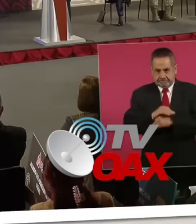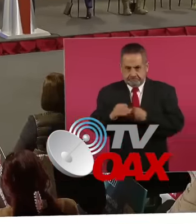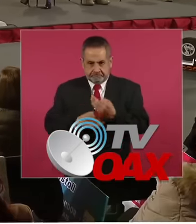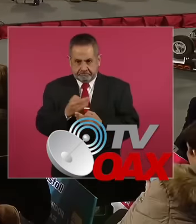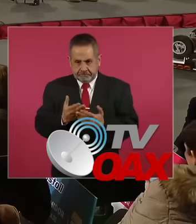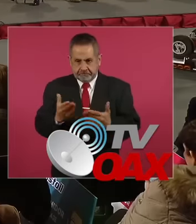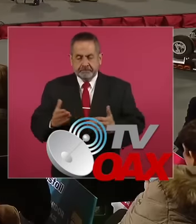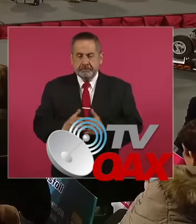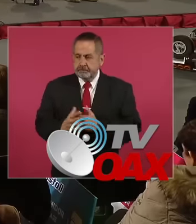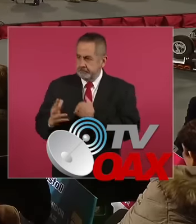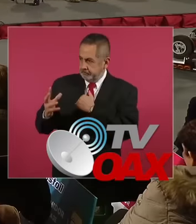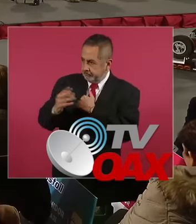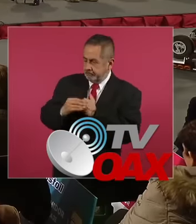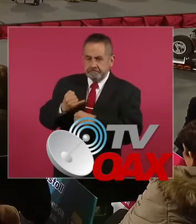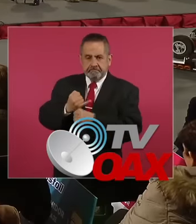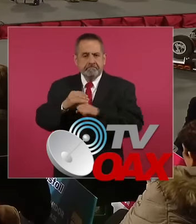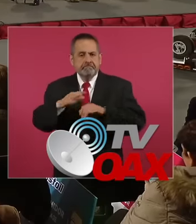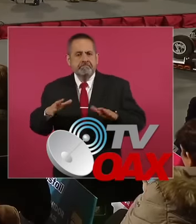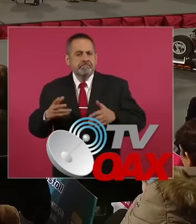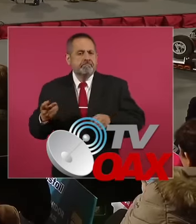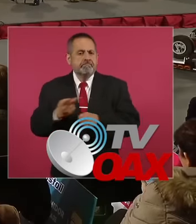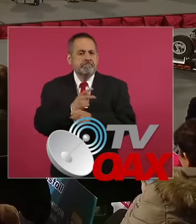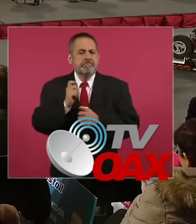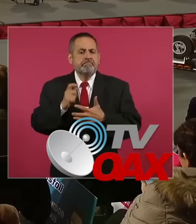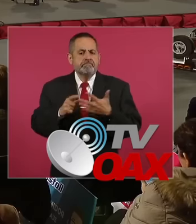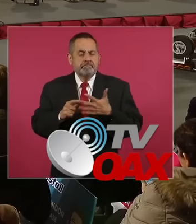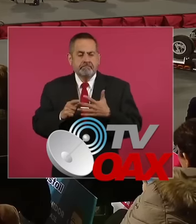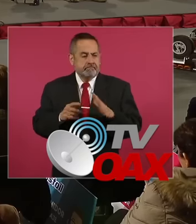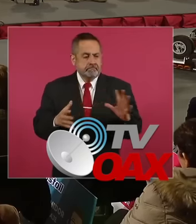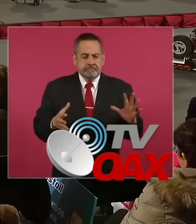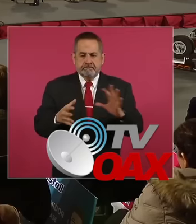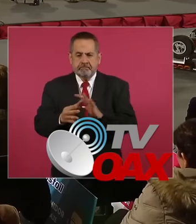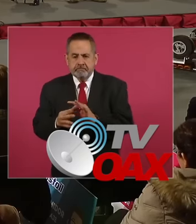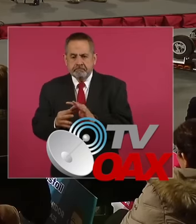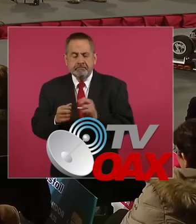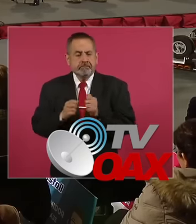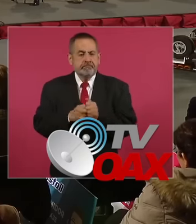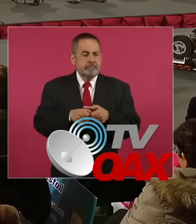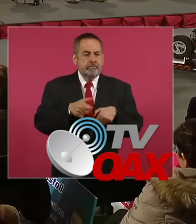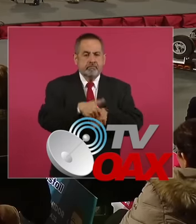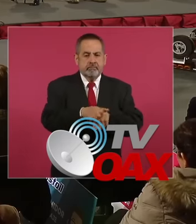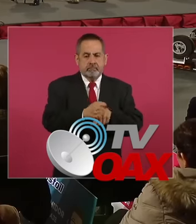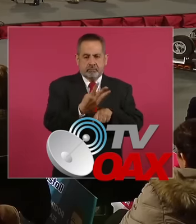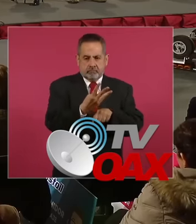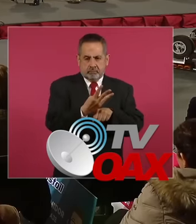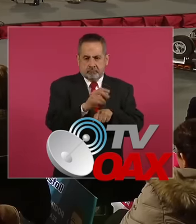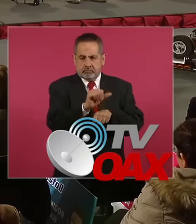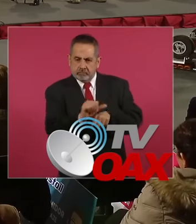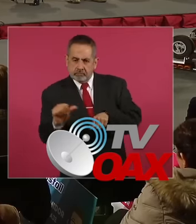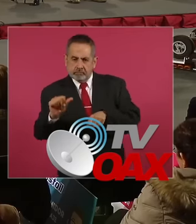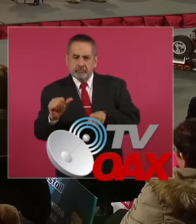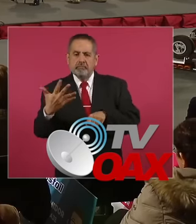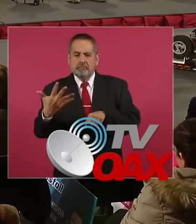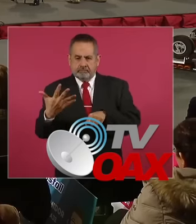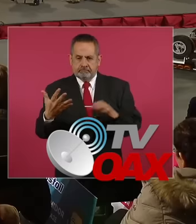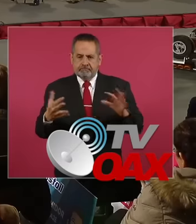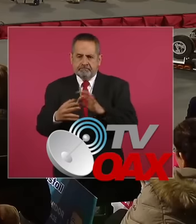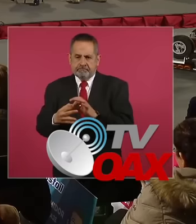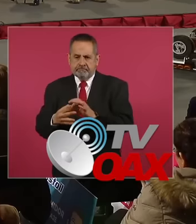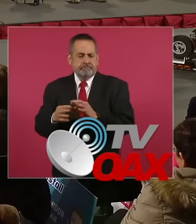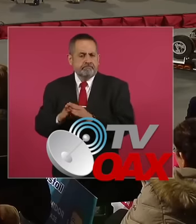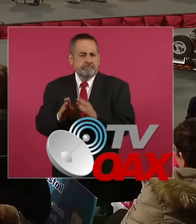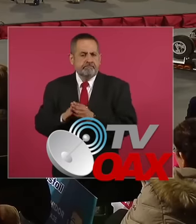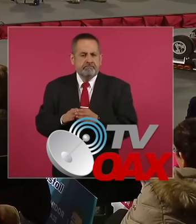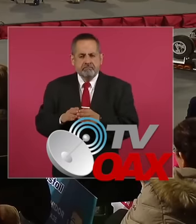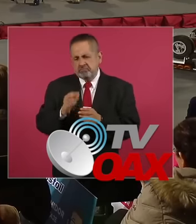Señor presidente, con su permiso informaré sobre los avances de la interconexión que tenemos en el tramo 4 hacia el tramo 5. Es un tramo, un